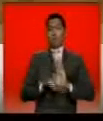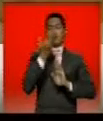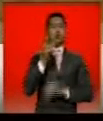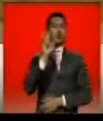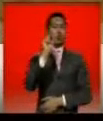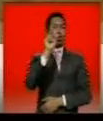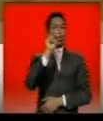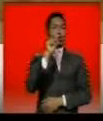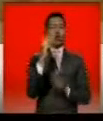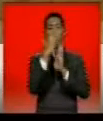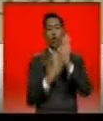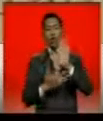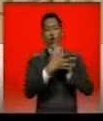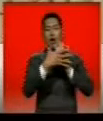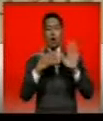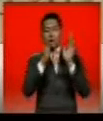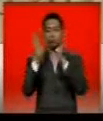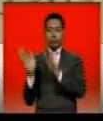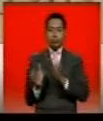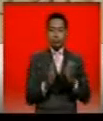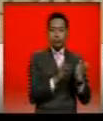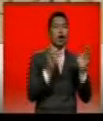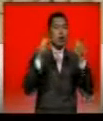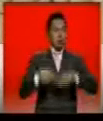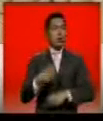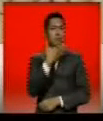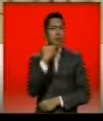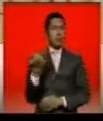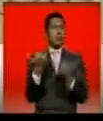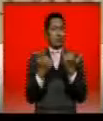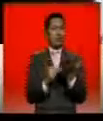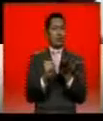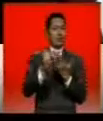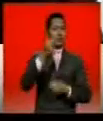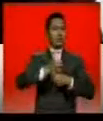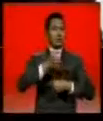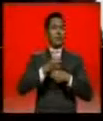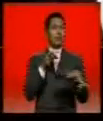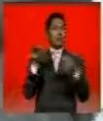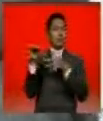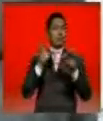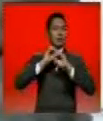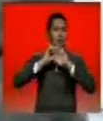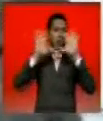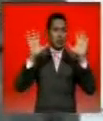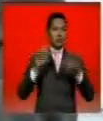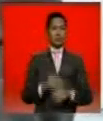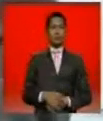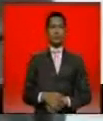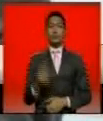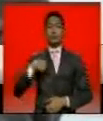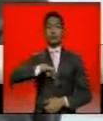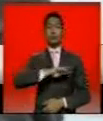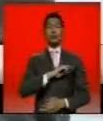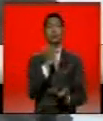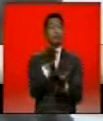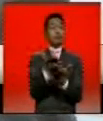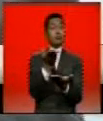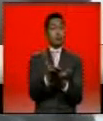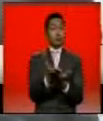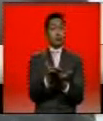sus horarios de producción. Escuchemos al ministro de Trabajo aclarar más al respecto. Planteamos también, señora